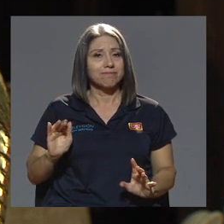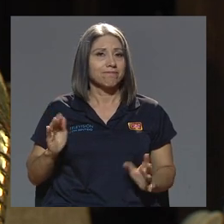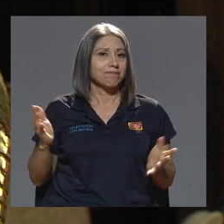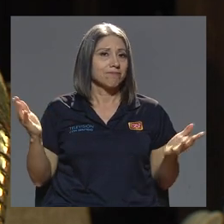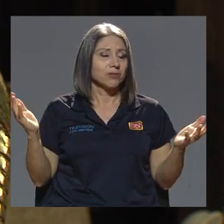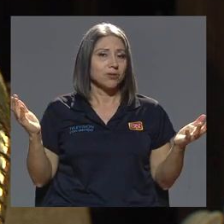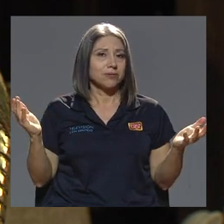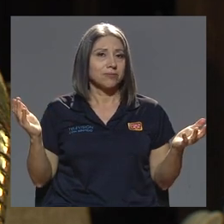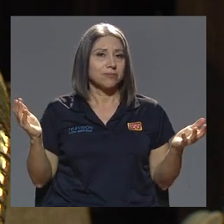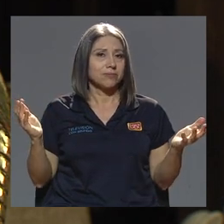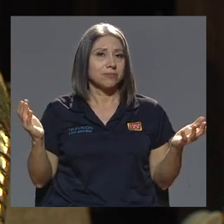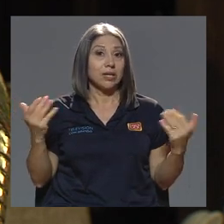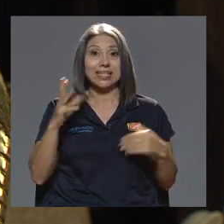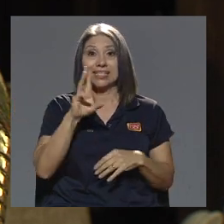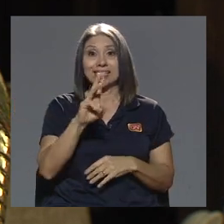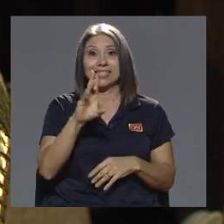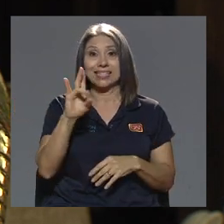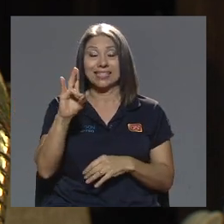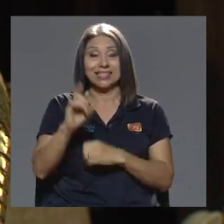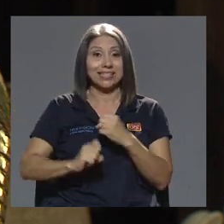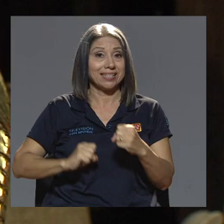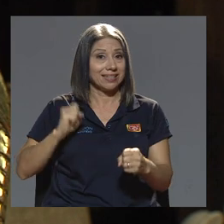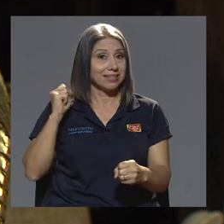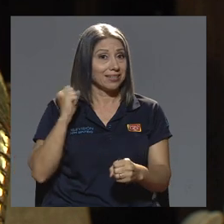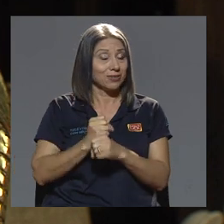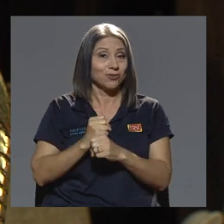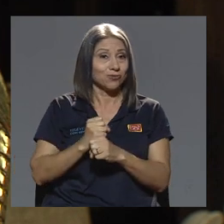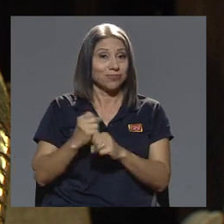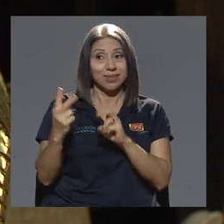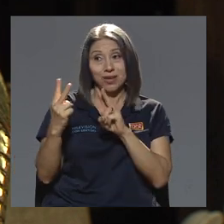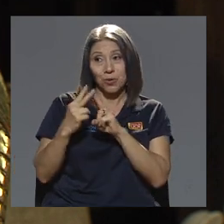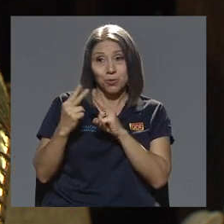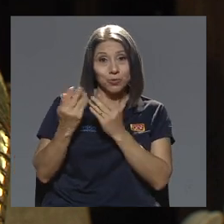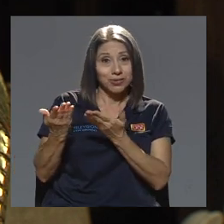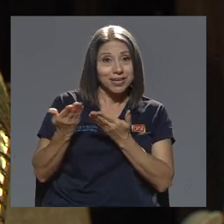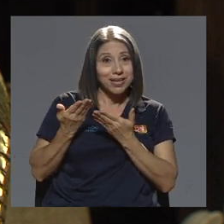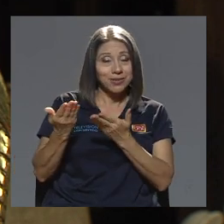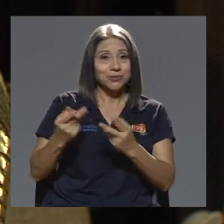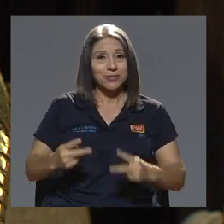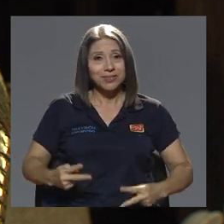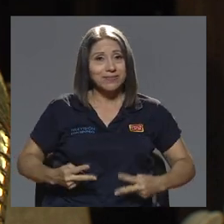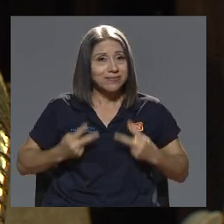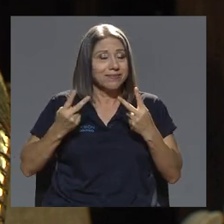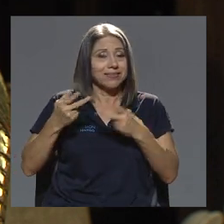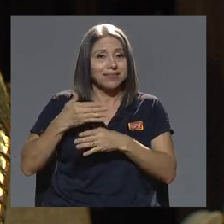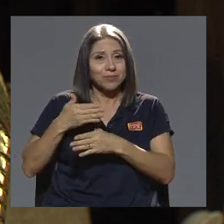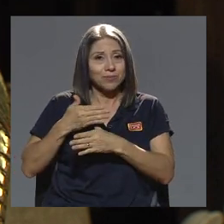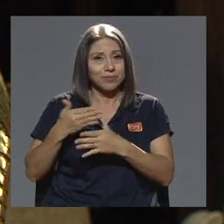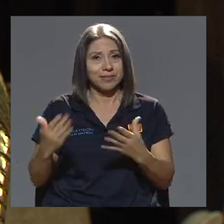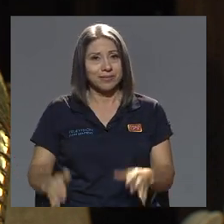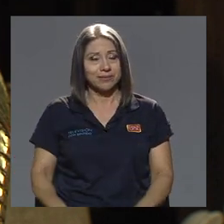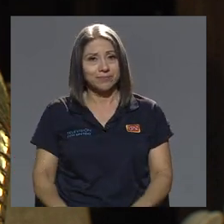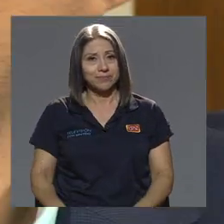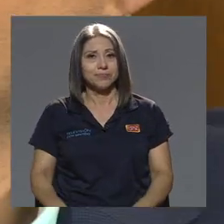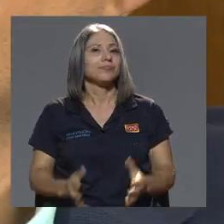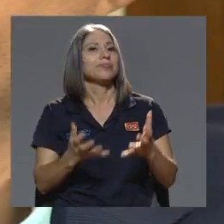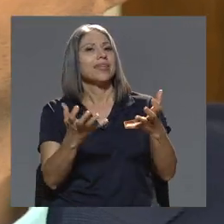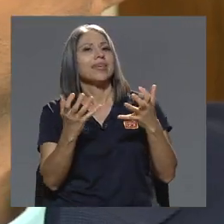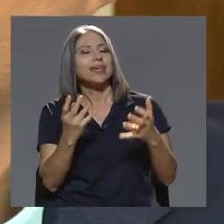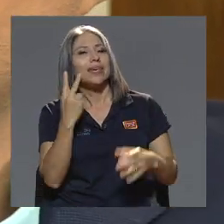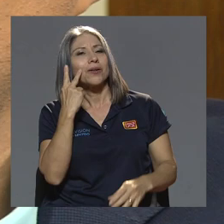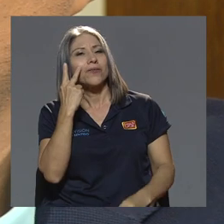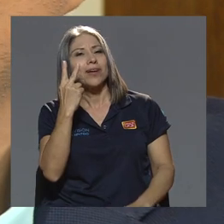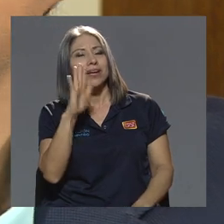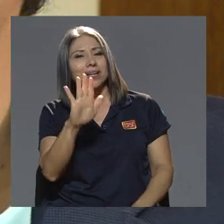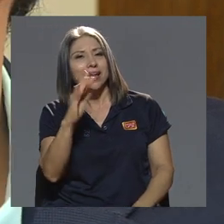Son, de ahí, 67 años de conocernos, de vivir, de compartir. Quiero verle la cara nada